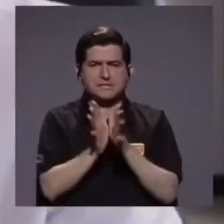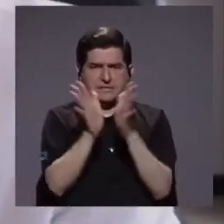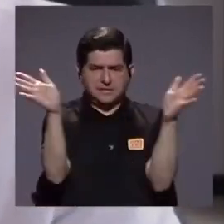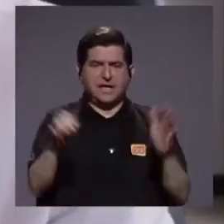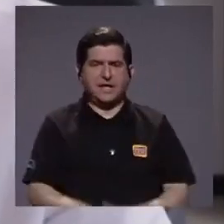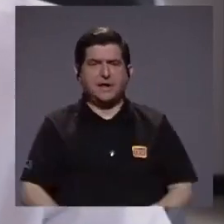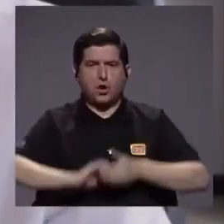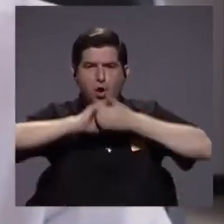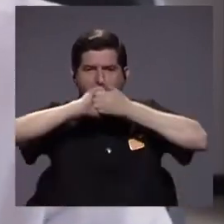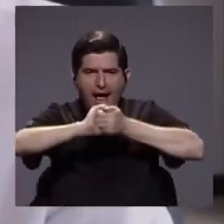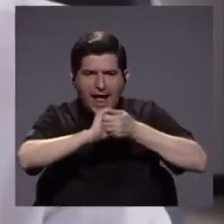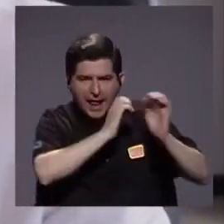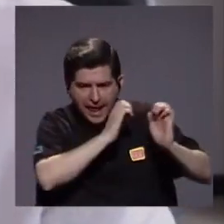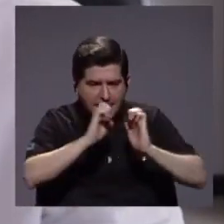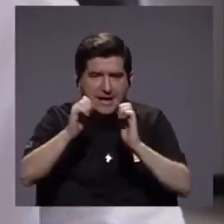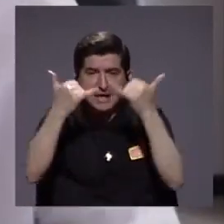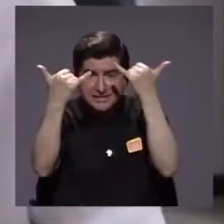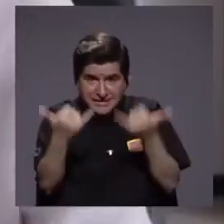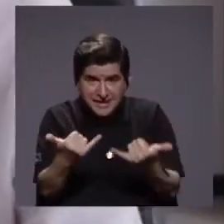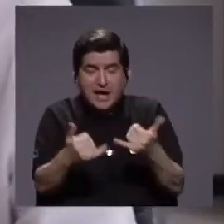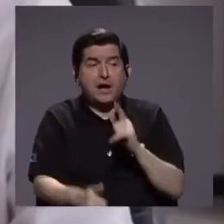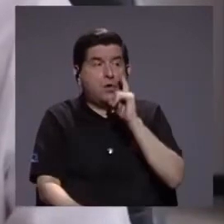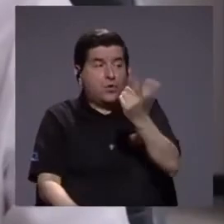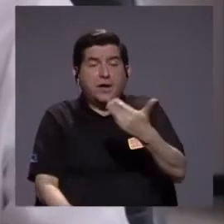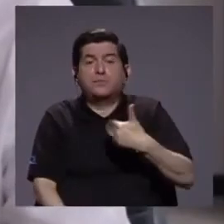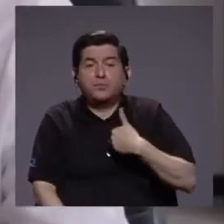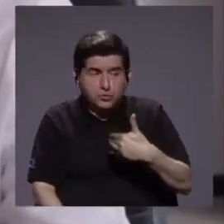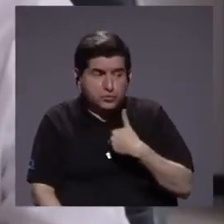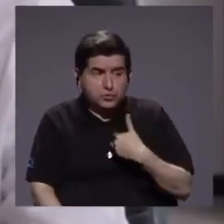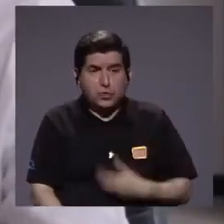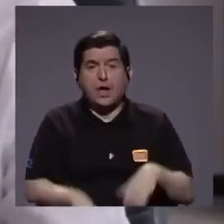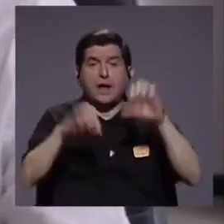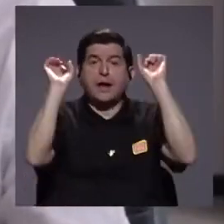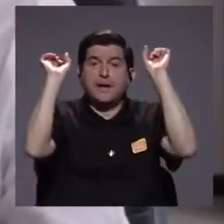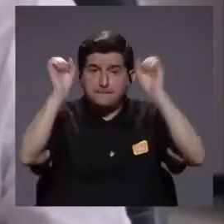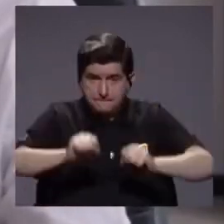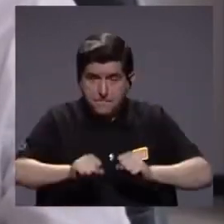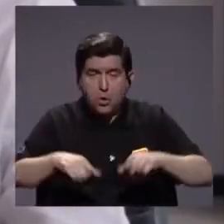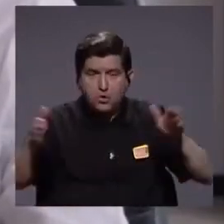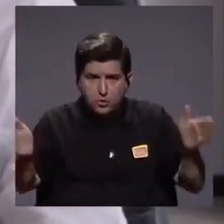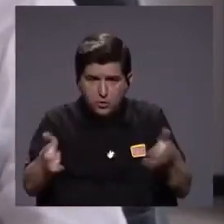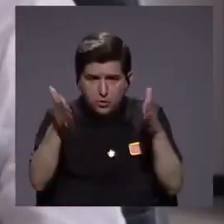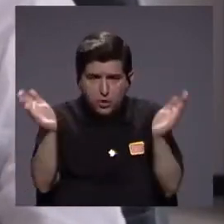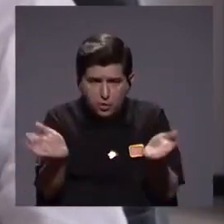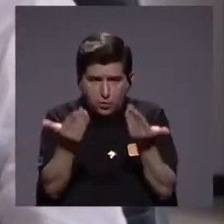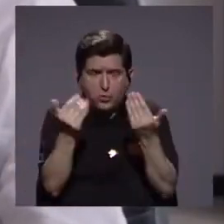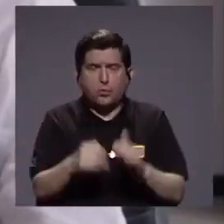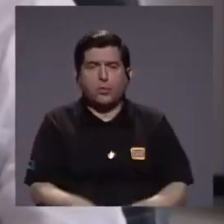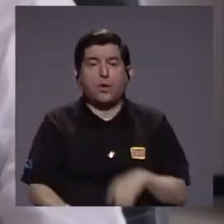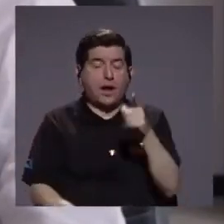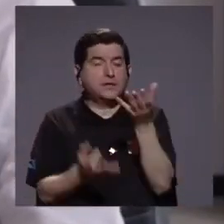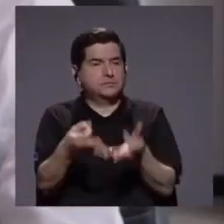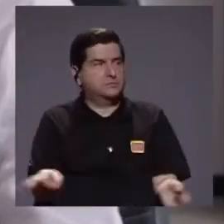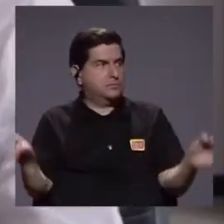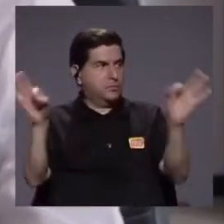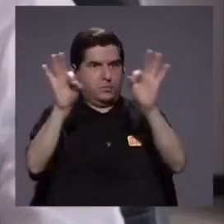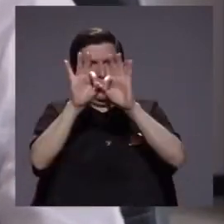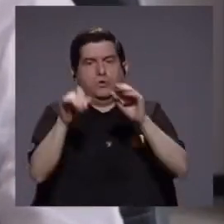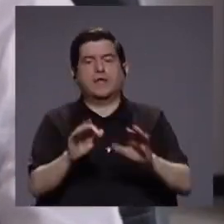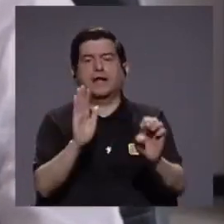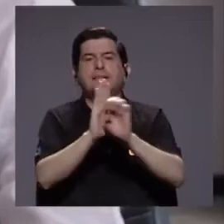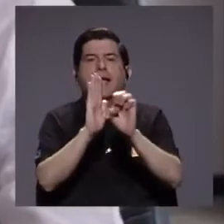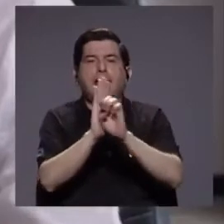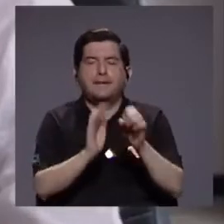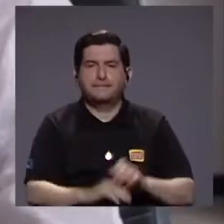las alianzas estratégicas que hoy día, por suerte, se están realizando, que pueden todavía promoverse muchísimo más, van a ser fundamentales. Me refiero, por